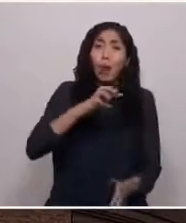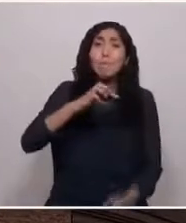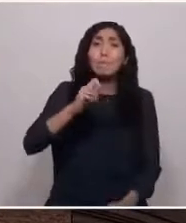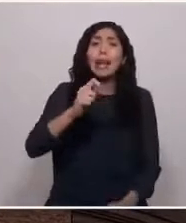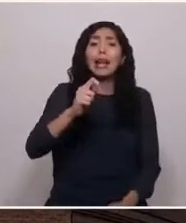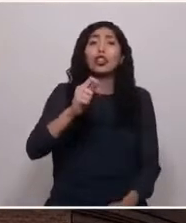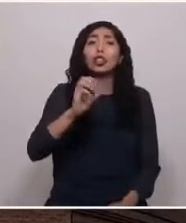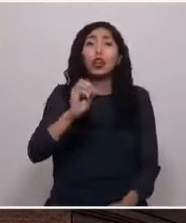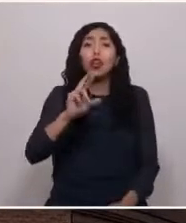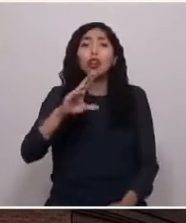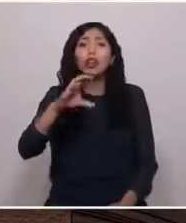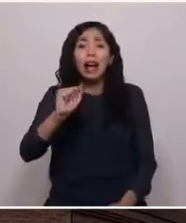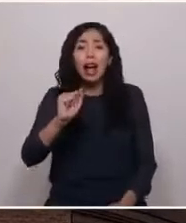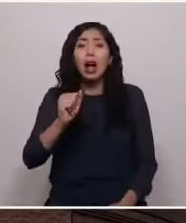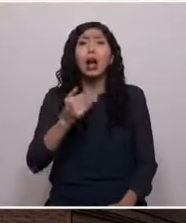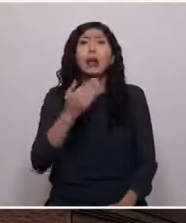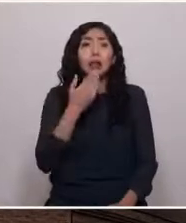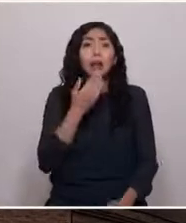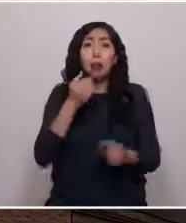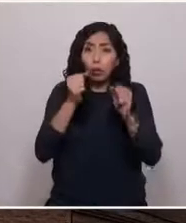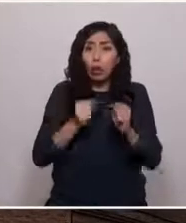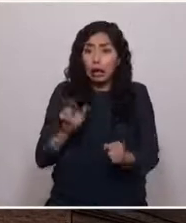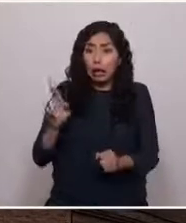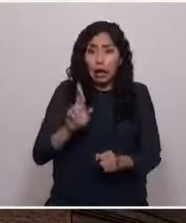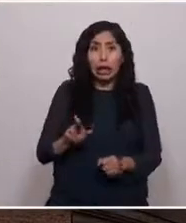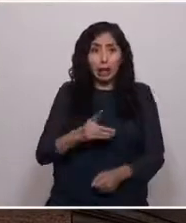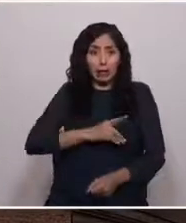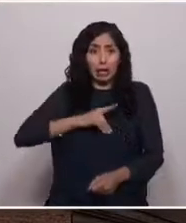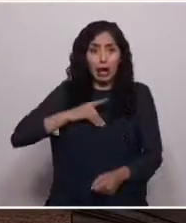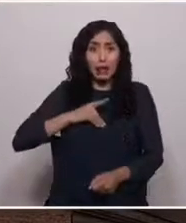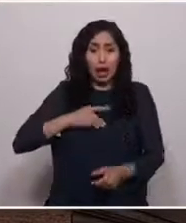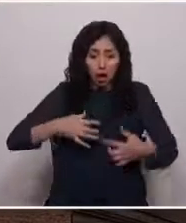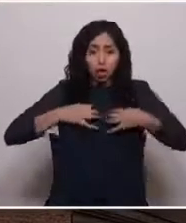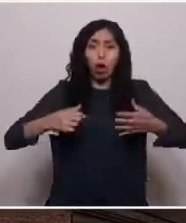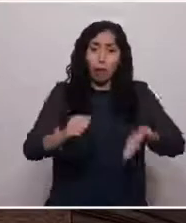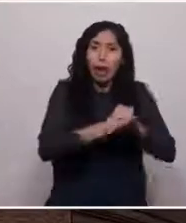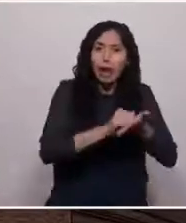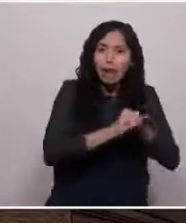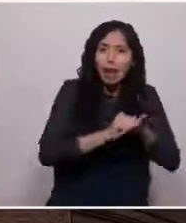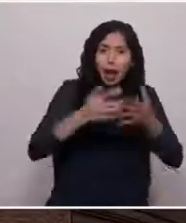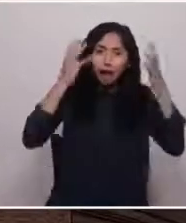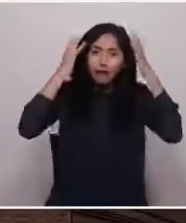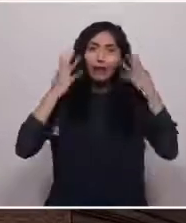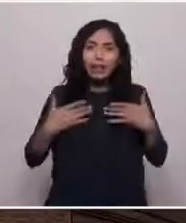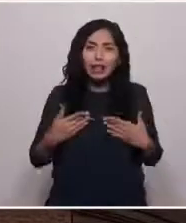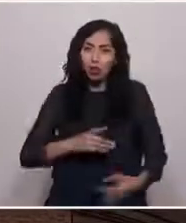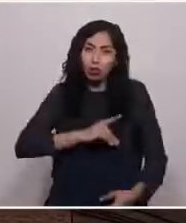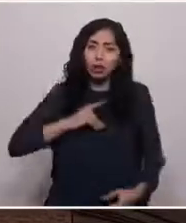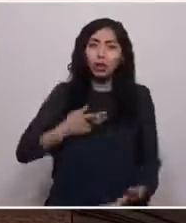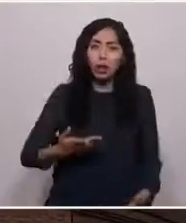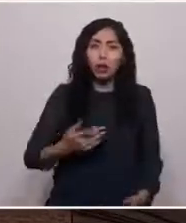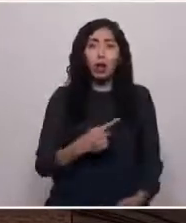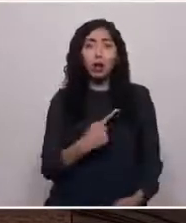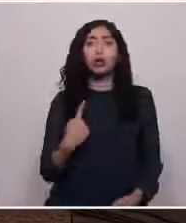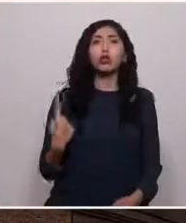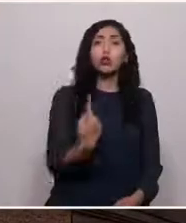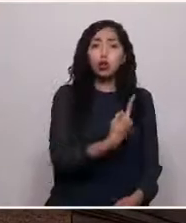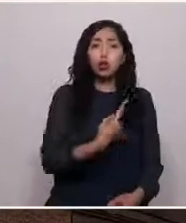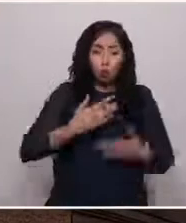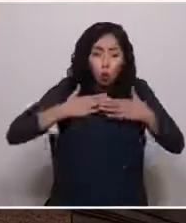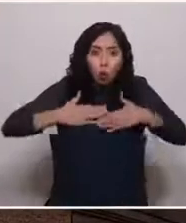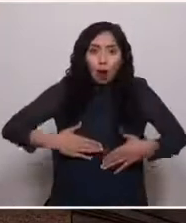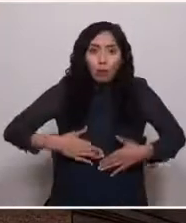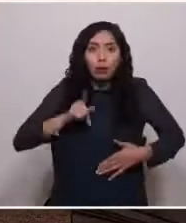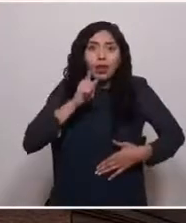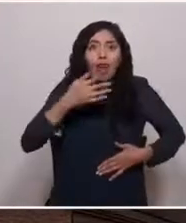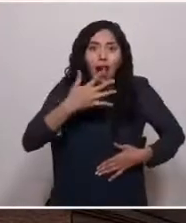menstruar con dignidad poder lavar la ropa poder bañarnos somos cuerpos de agua y